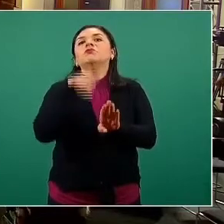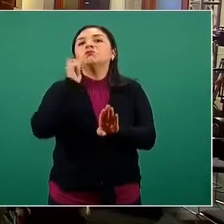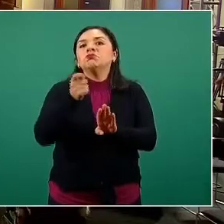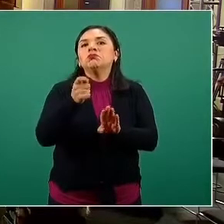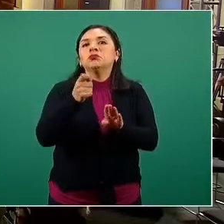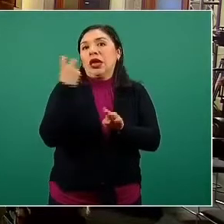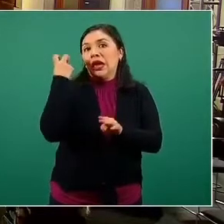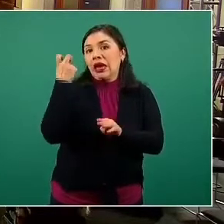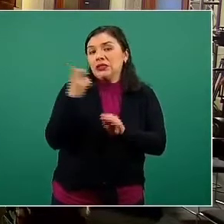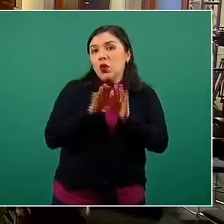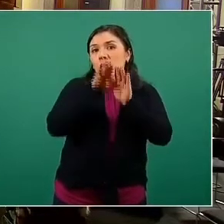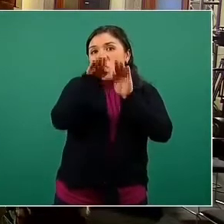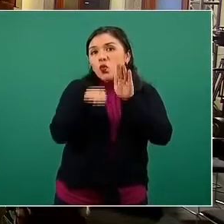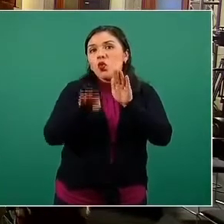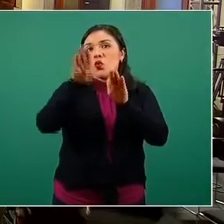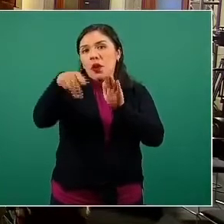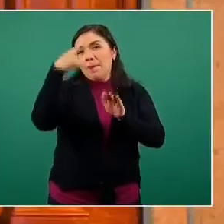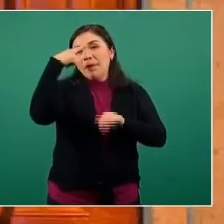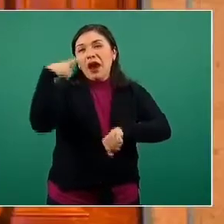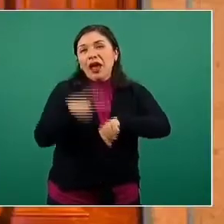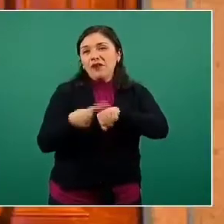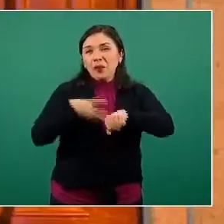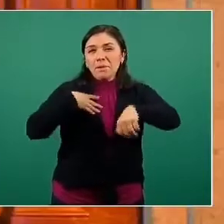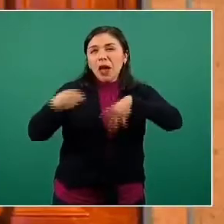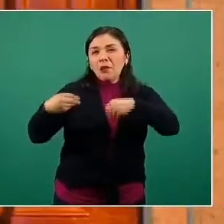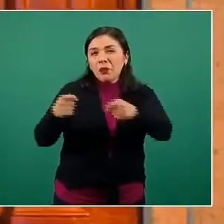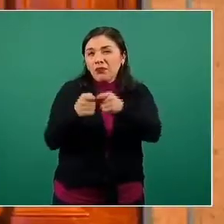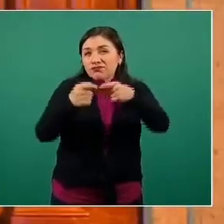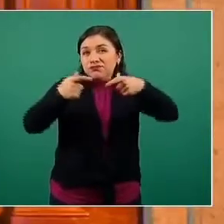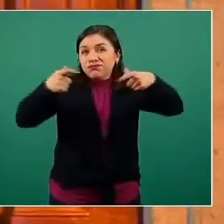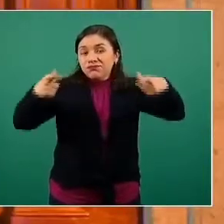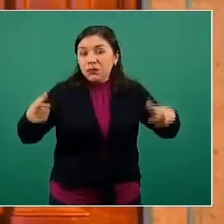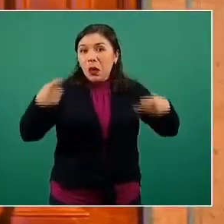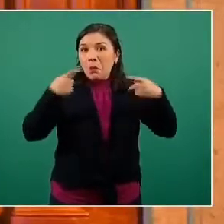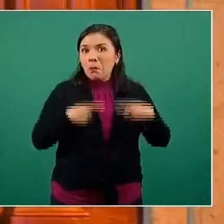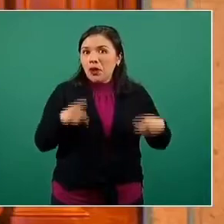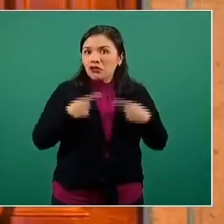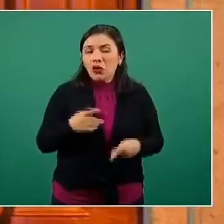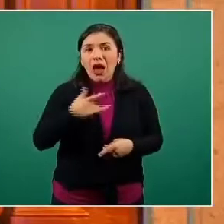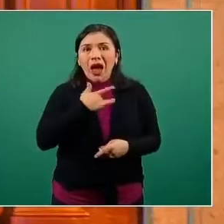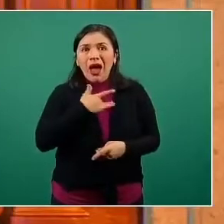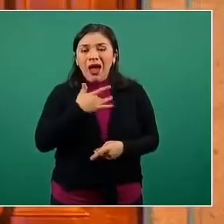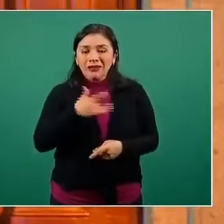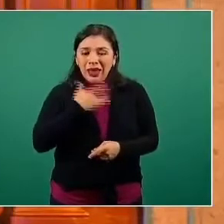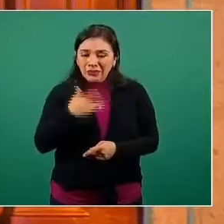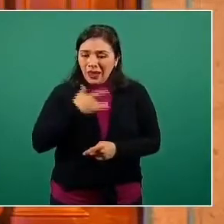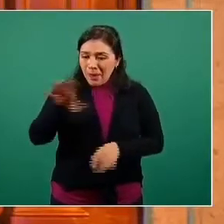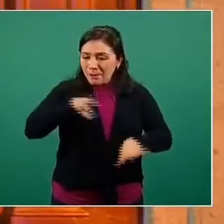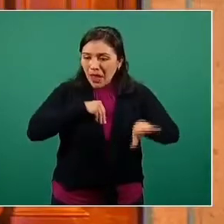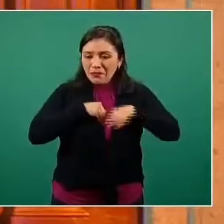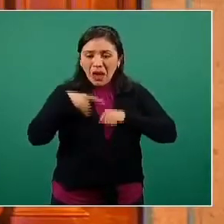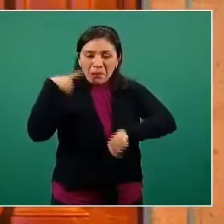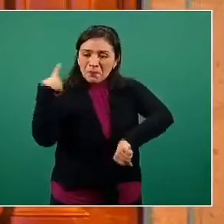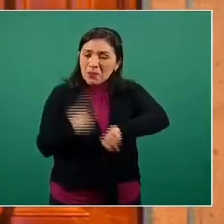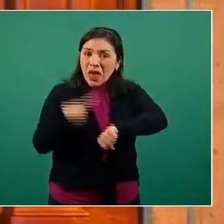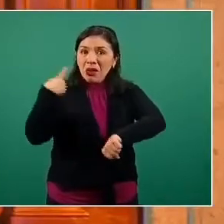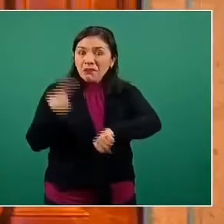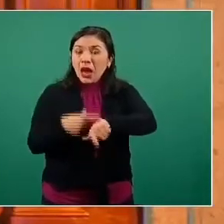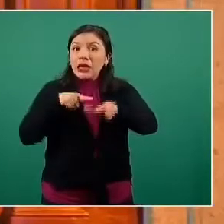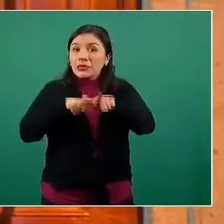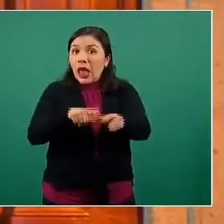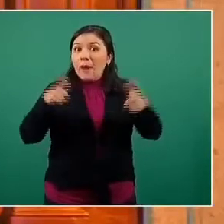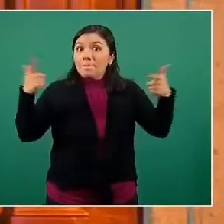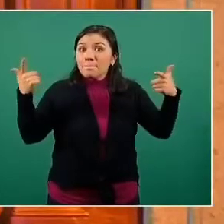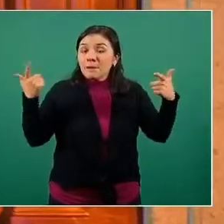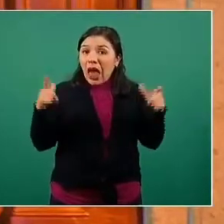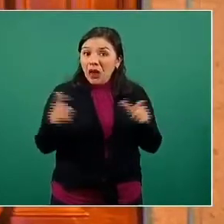la curva de contagios, es decir, la carga de enfermedad, las personas que se están infectando y enfermando, continúe disminuyendo,